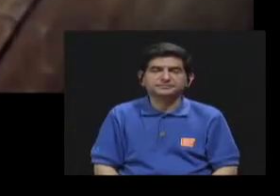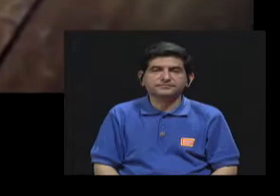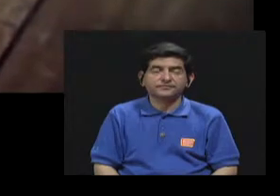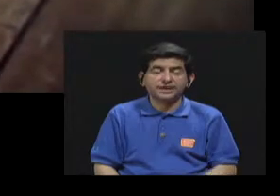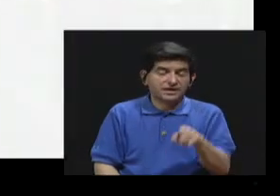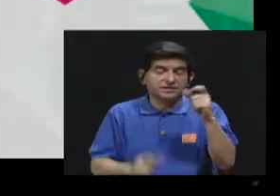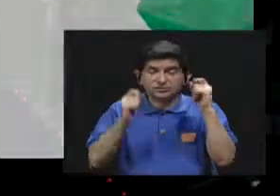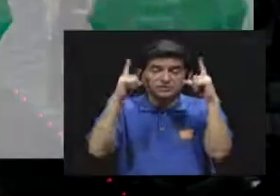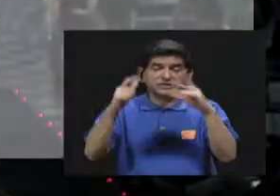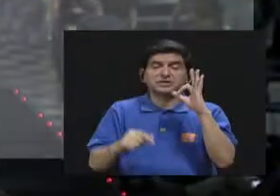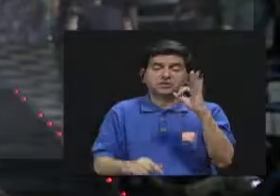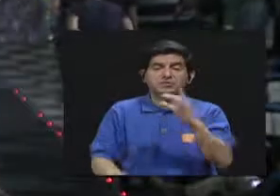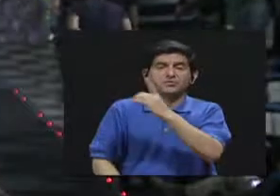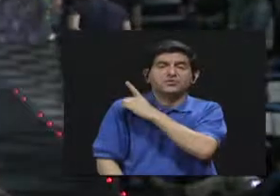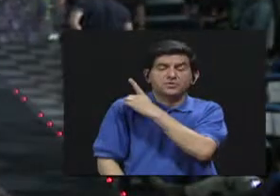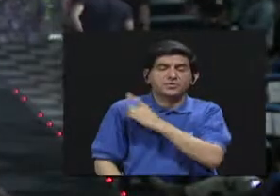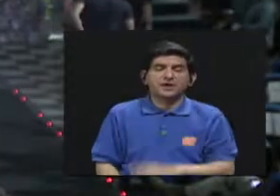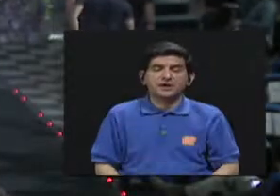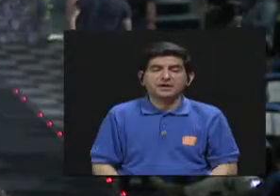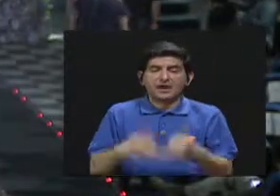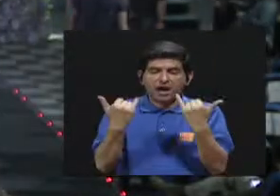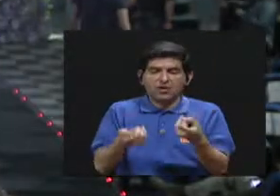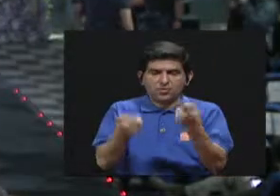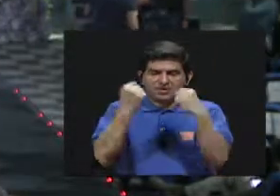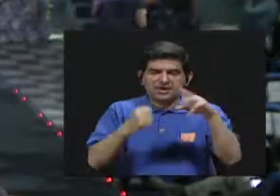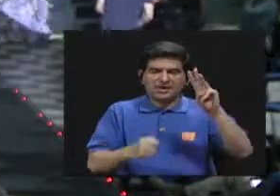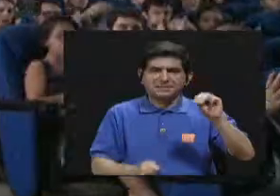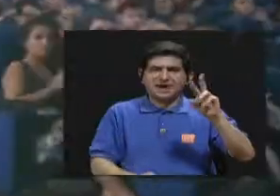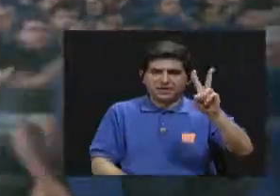es increíble, está muy bien dirigido. Al escenario, Marlon Villar.